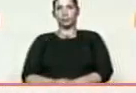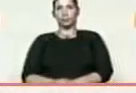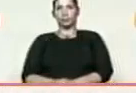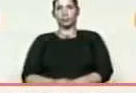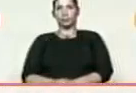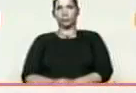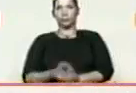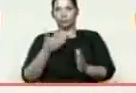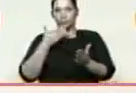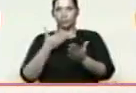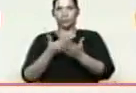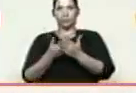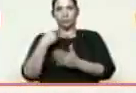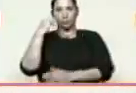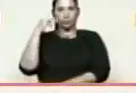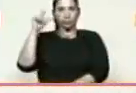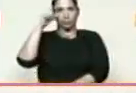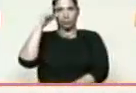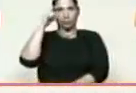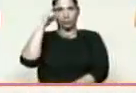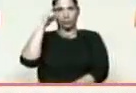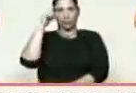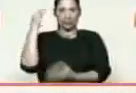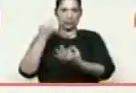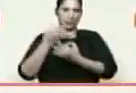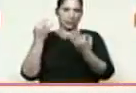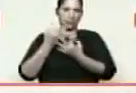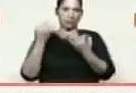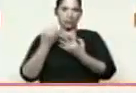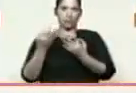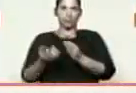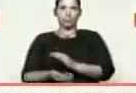500 Gracias, Aristóbulo Isturiz, siempre tan